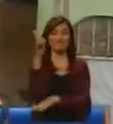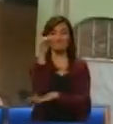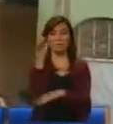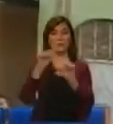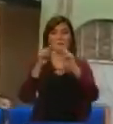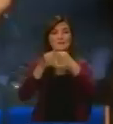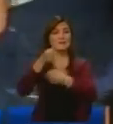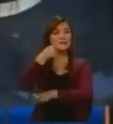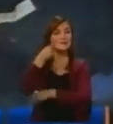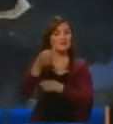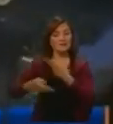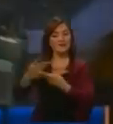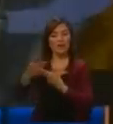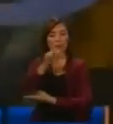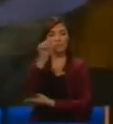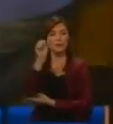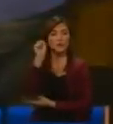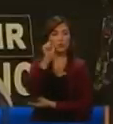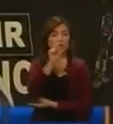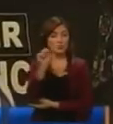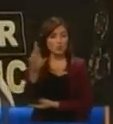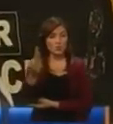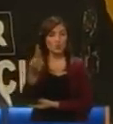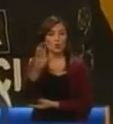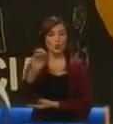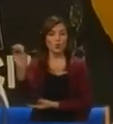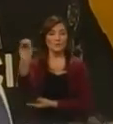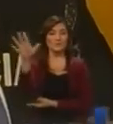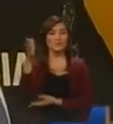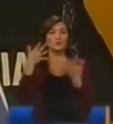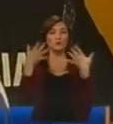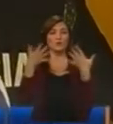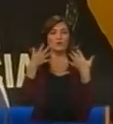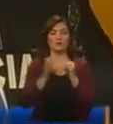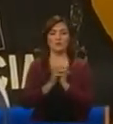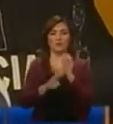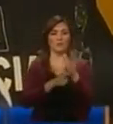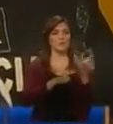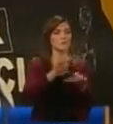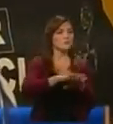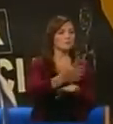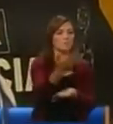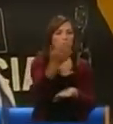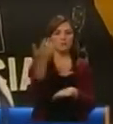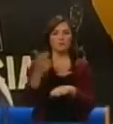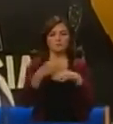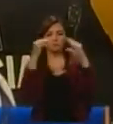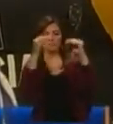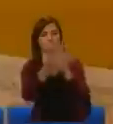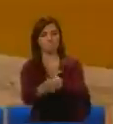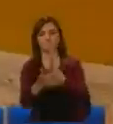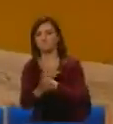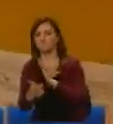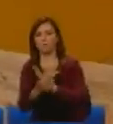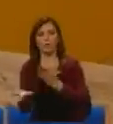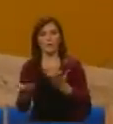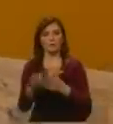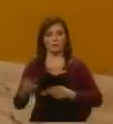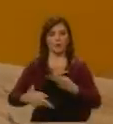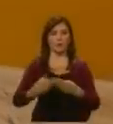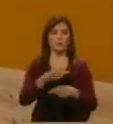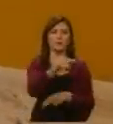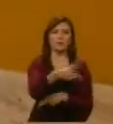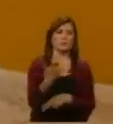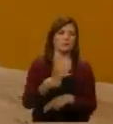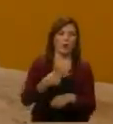organización narcodelictiva del suroeste de Guayaquil. Él reclutaba a expendedores, personas de, o sea, drogodependientes, y que